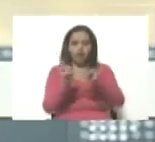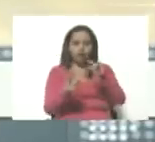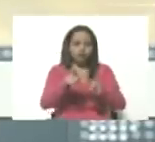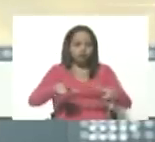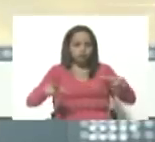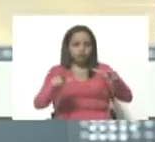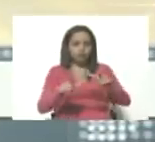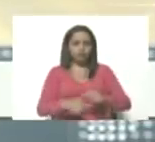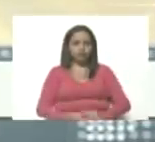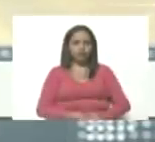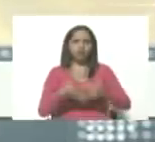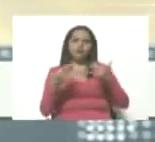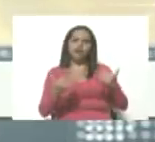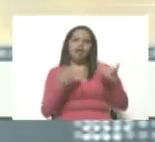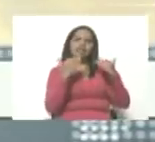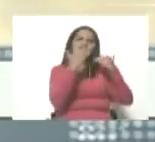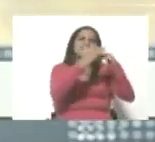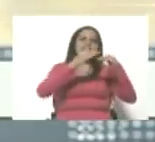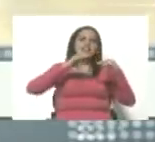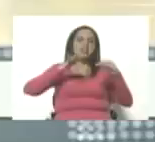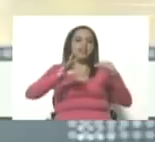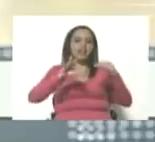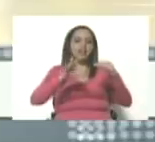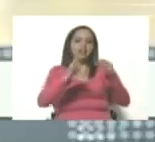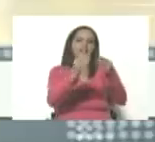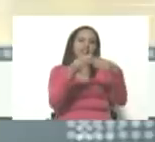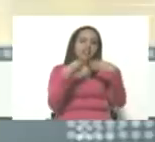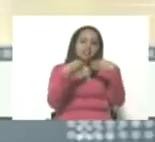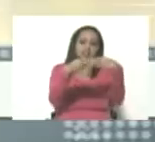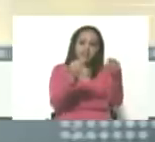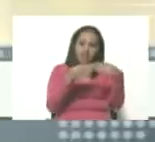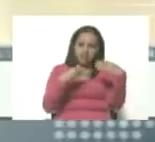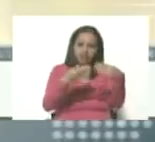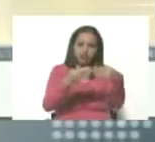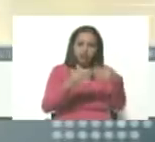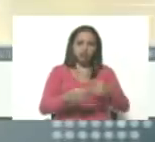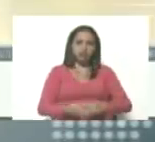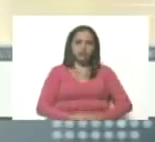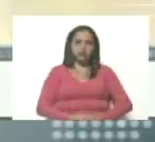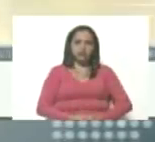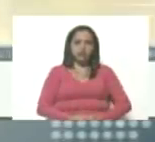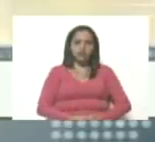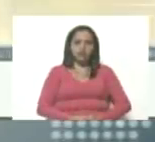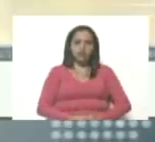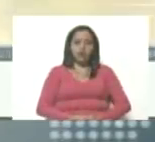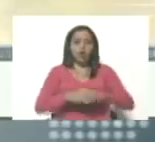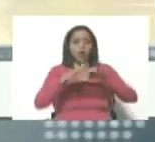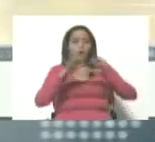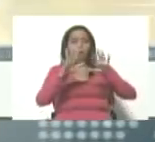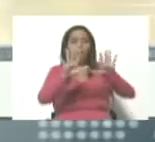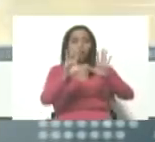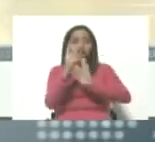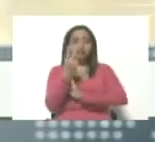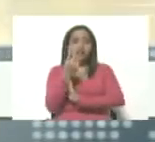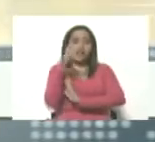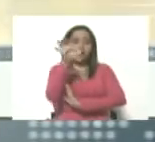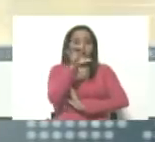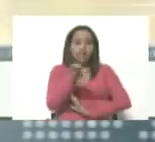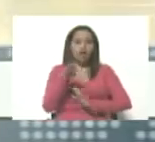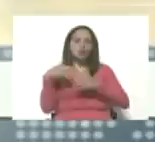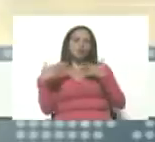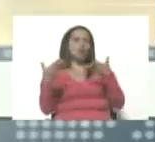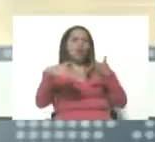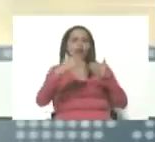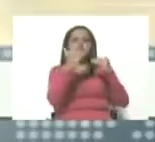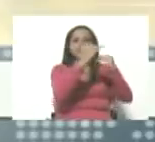zonas. Luego vamos al nivel 3, donde se incorporan 11 estados que menciono a